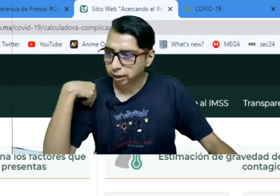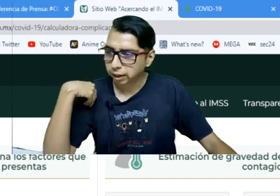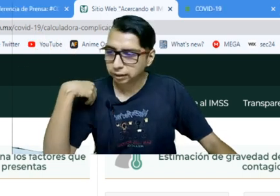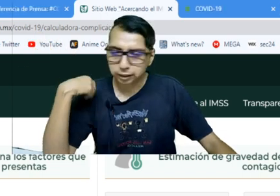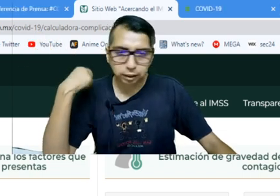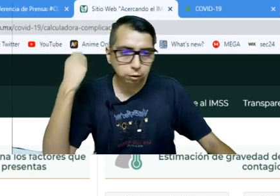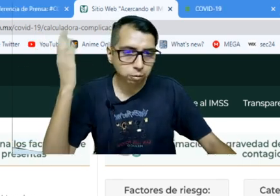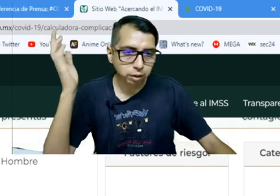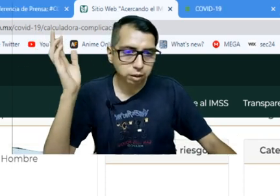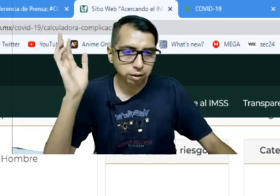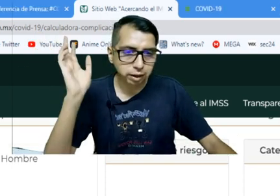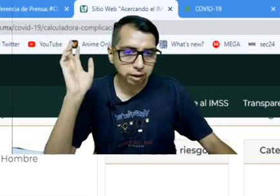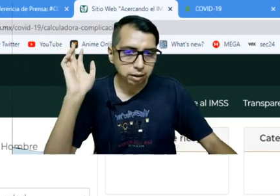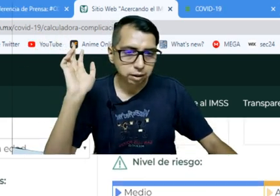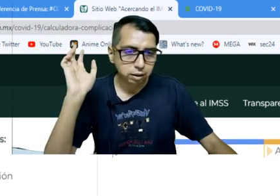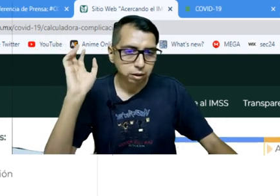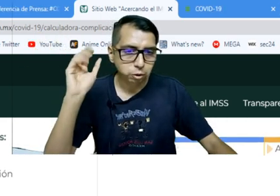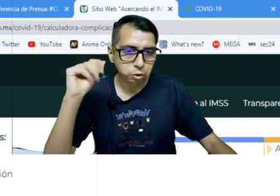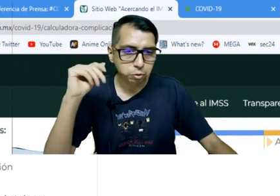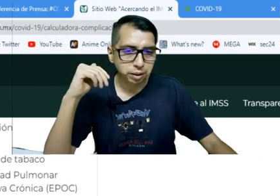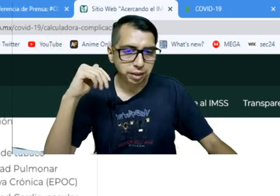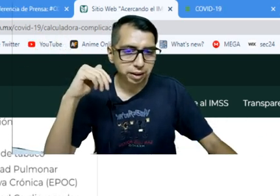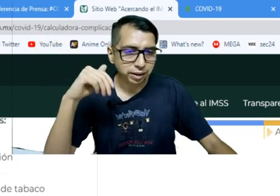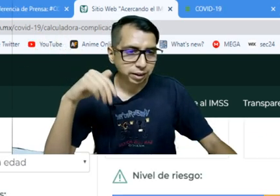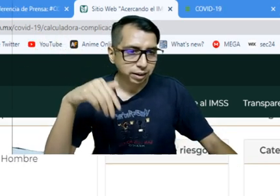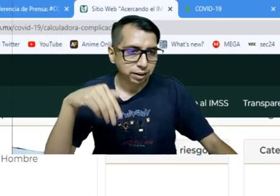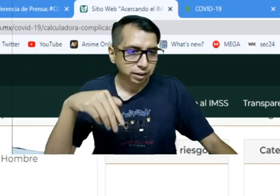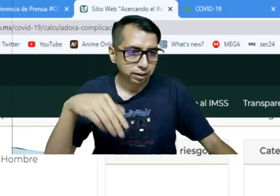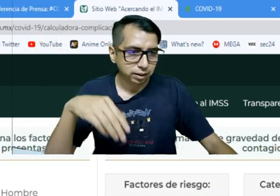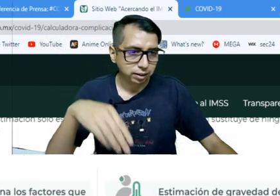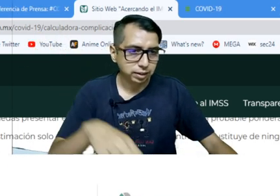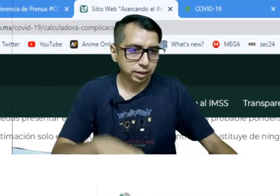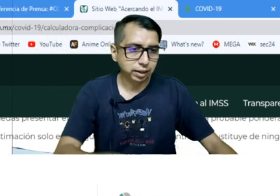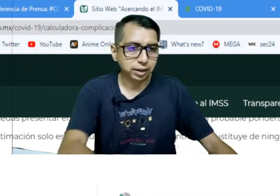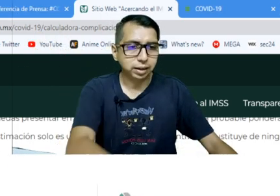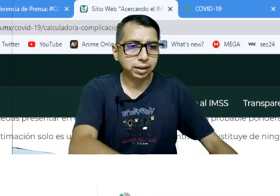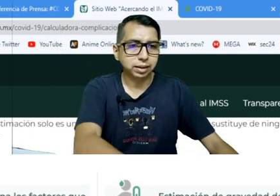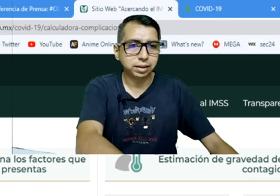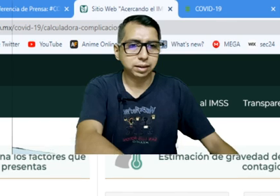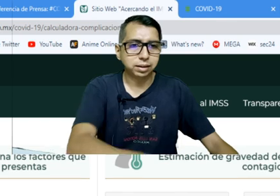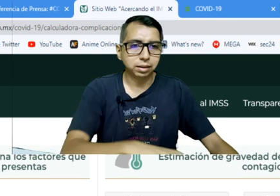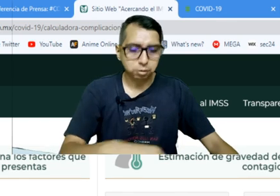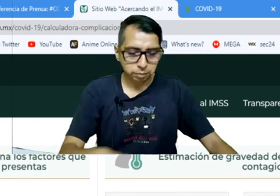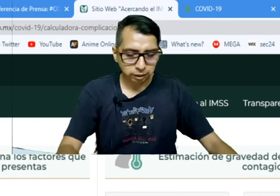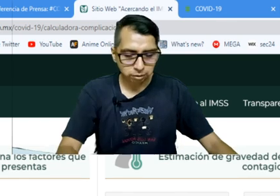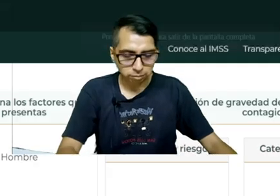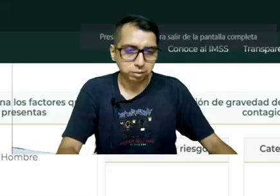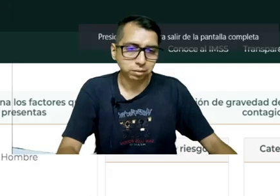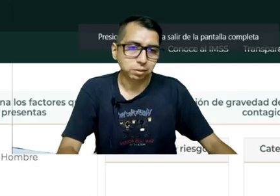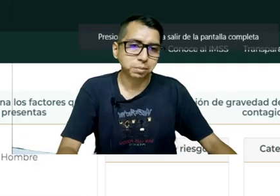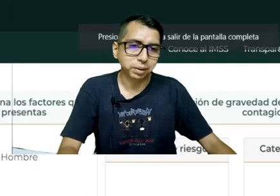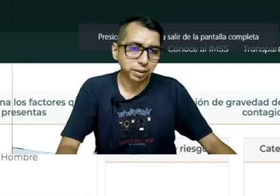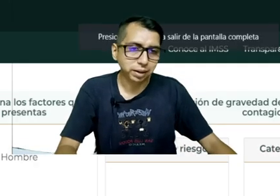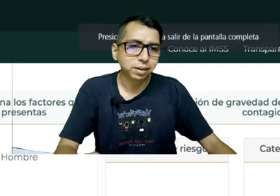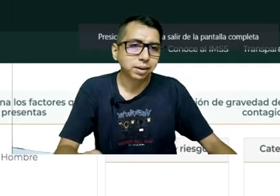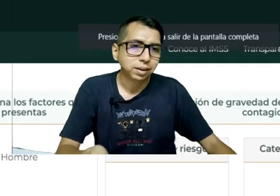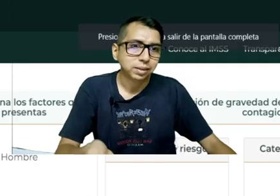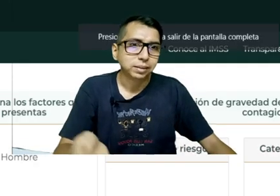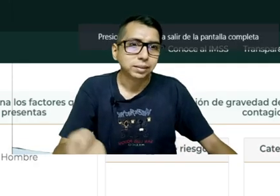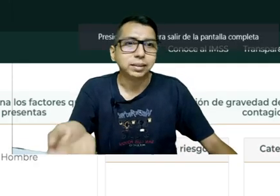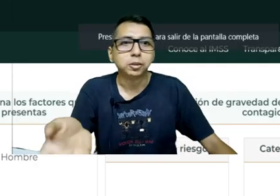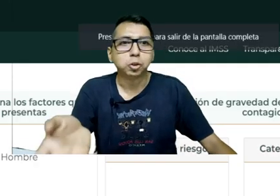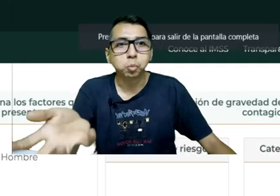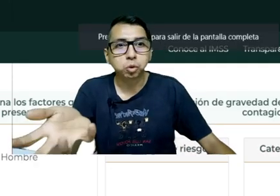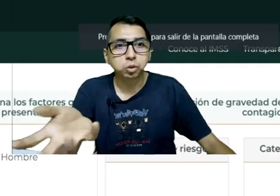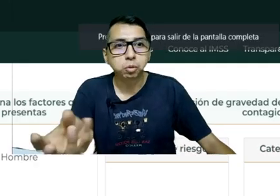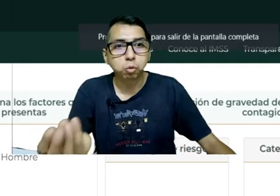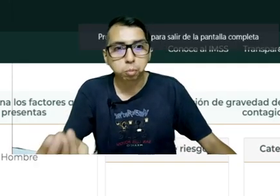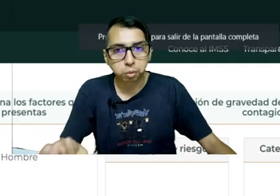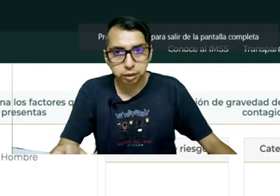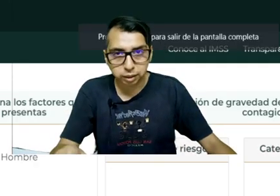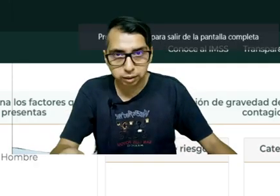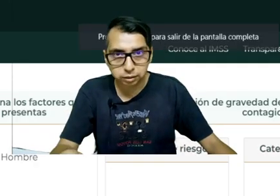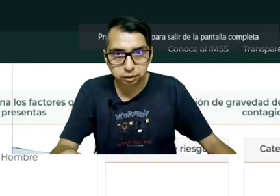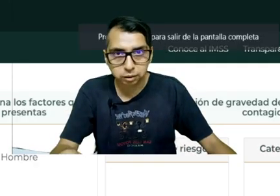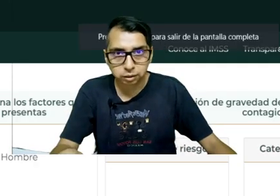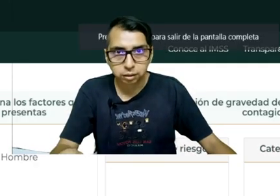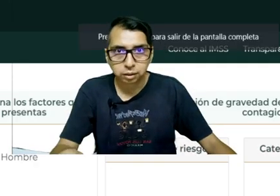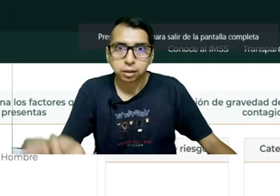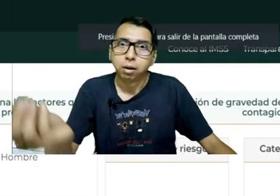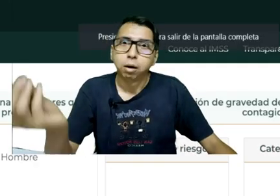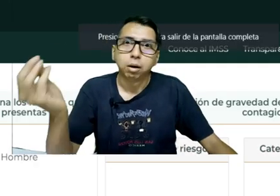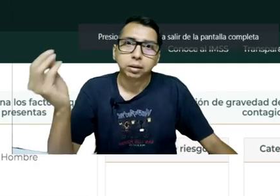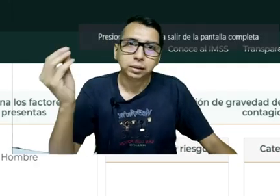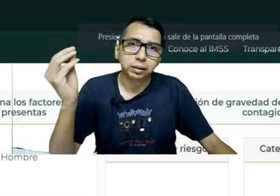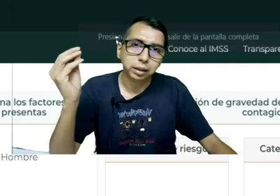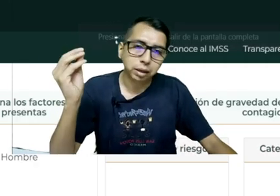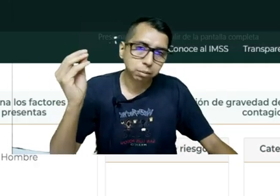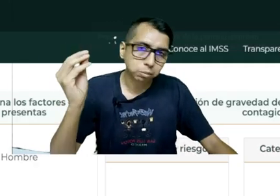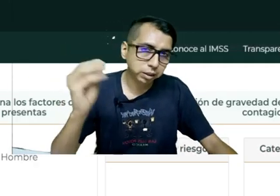en esta calculadora nos va a dar que que nos va a dar más nos va a dar si somos un grupo de riesgo